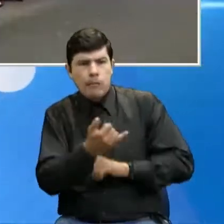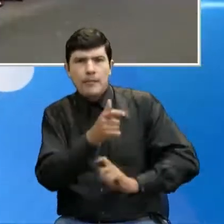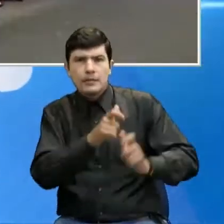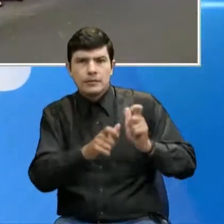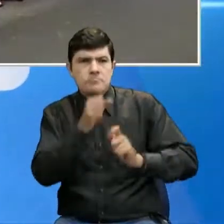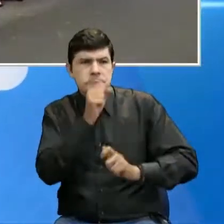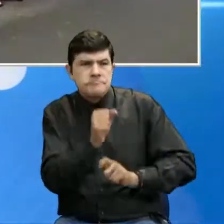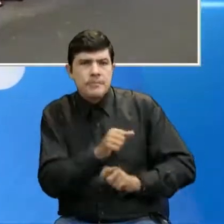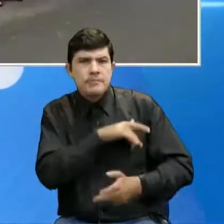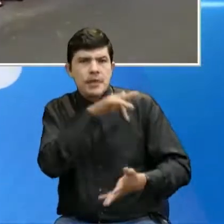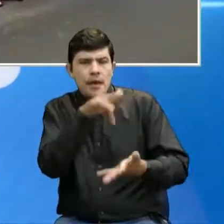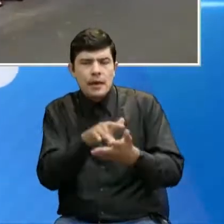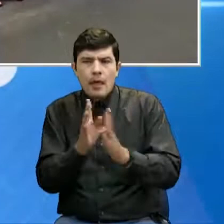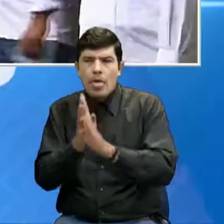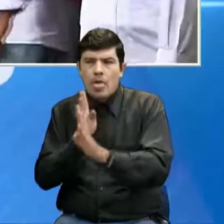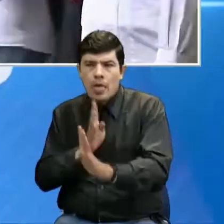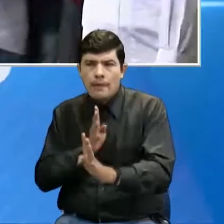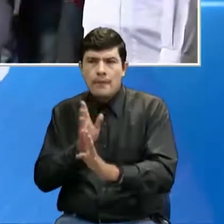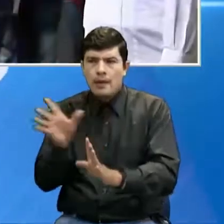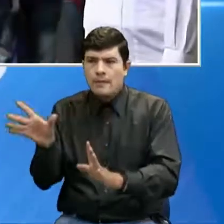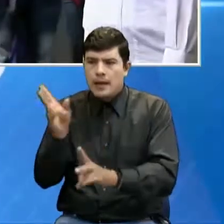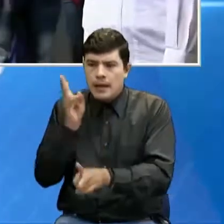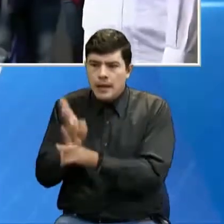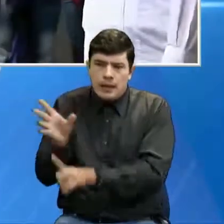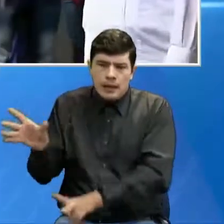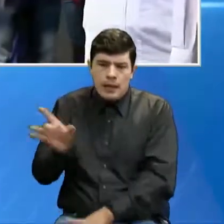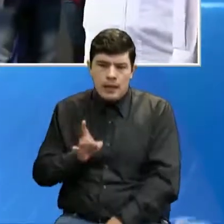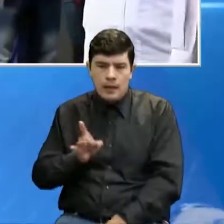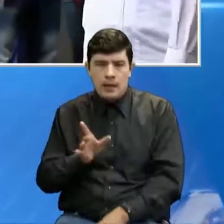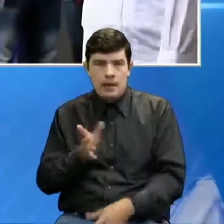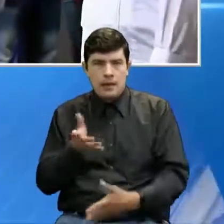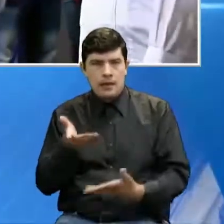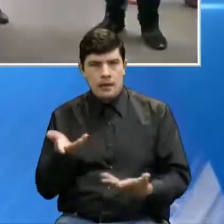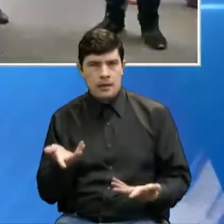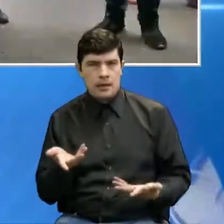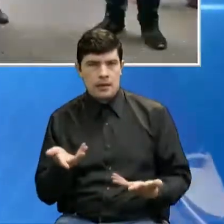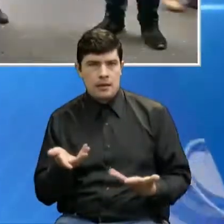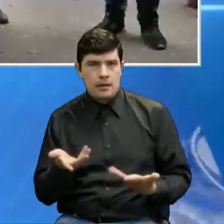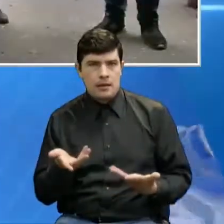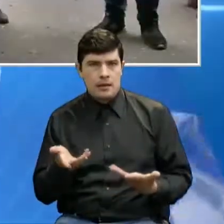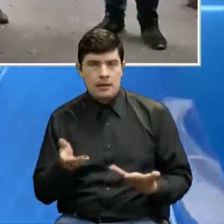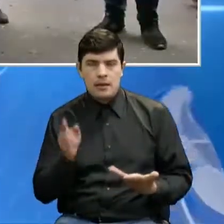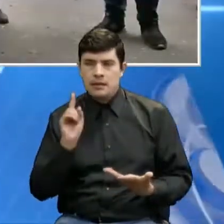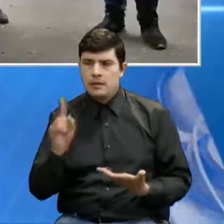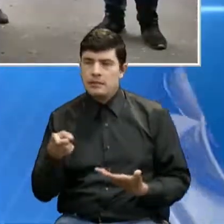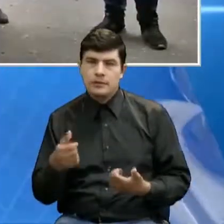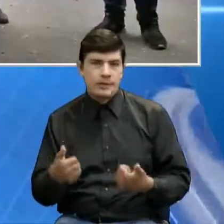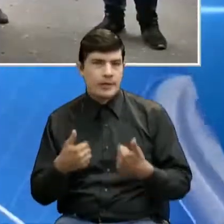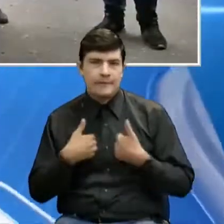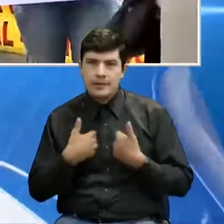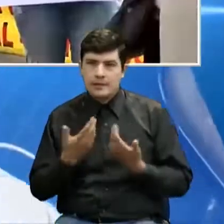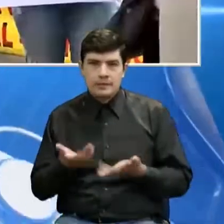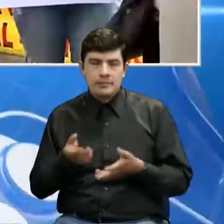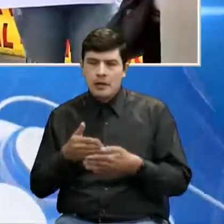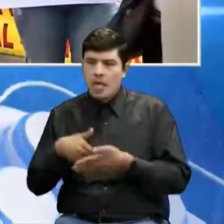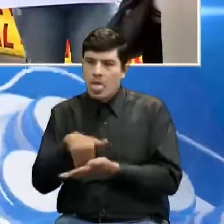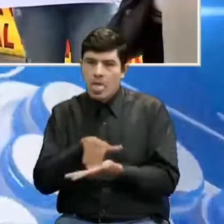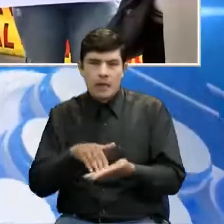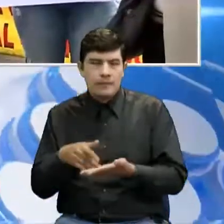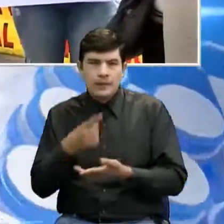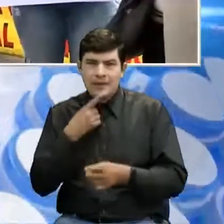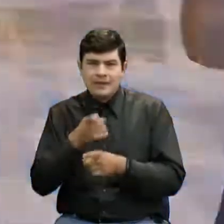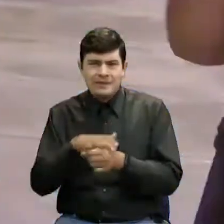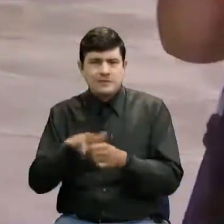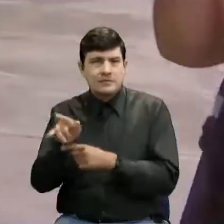venir a hacer la cola arriesgarse y pues igual les no es beneficioso para nosotros muchas